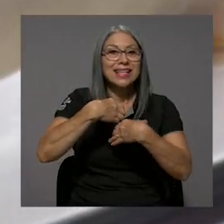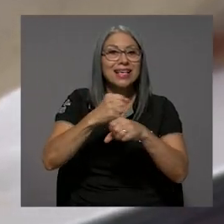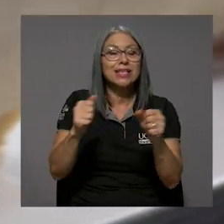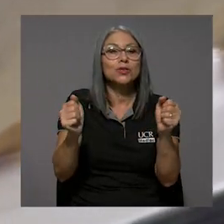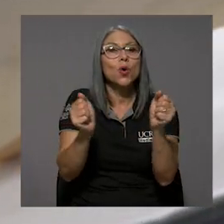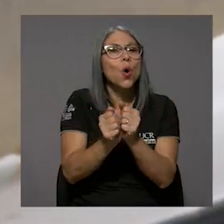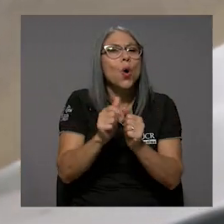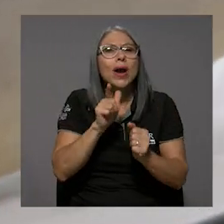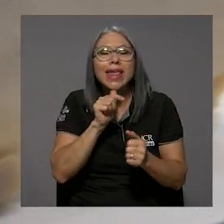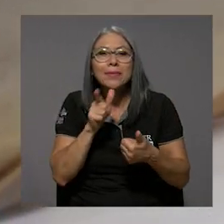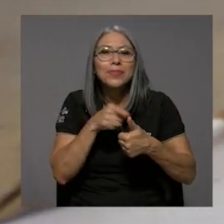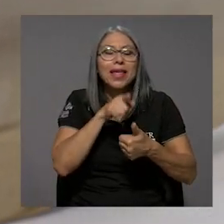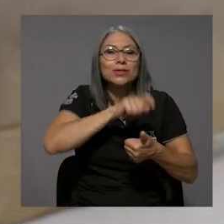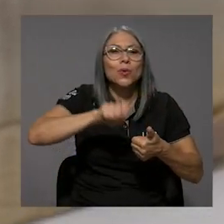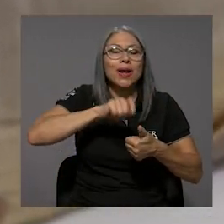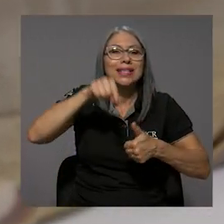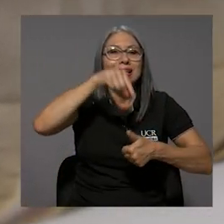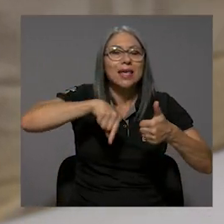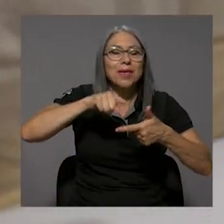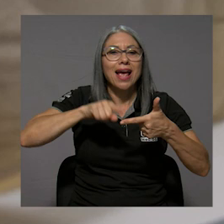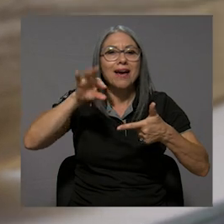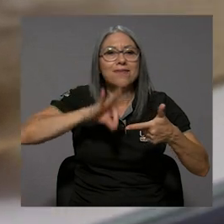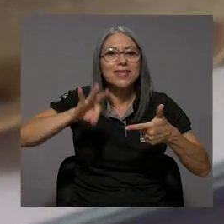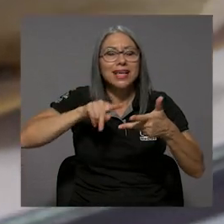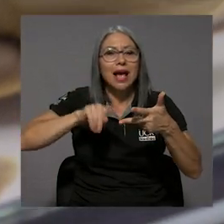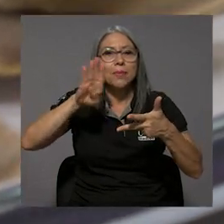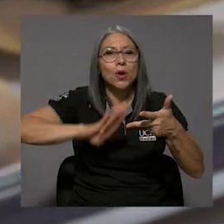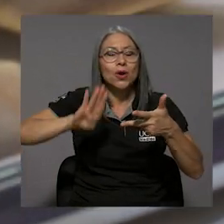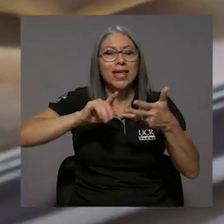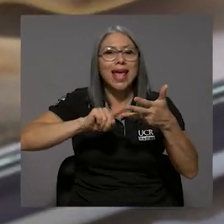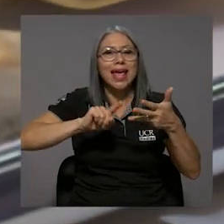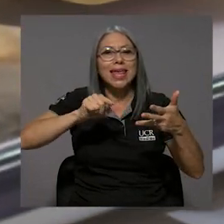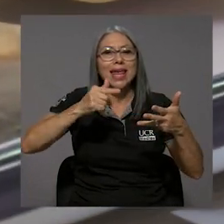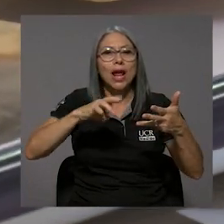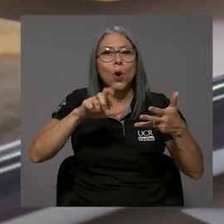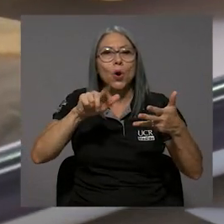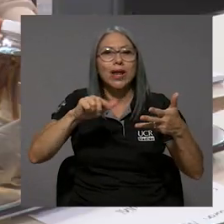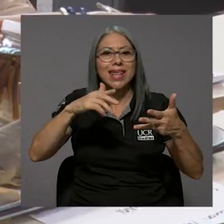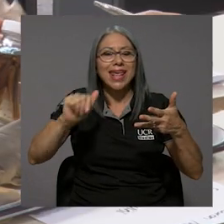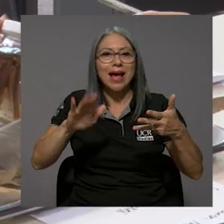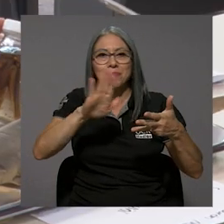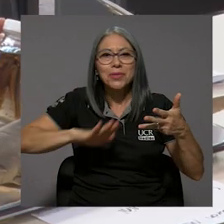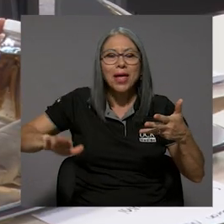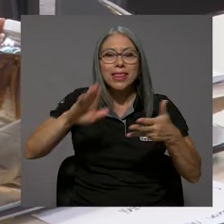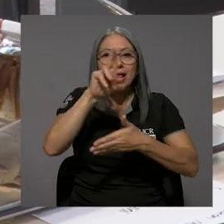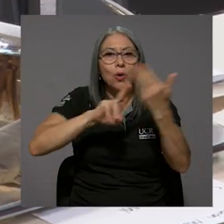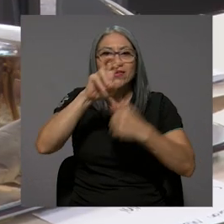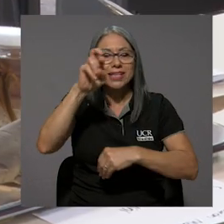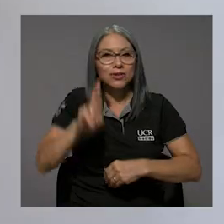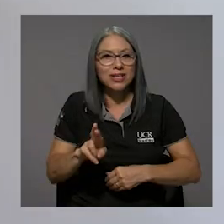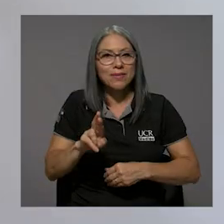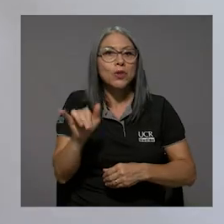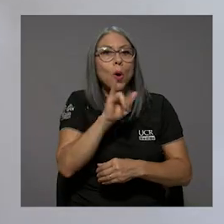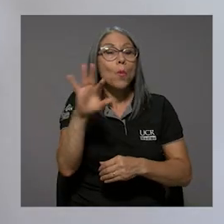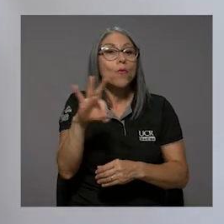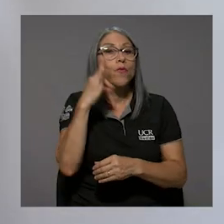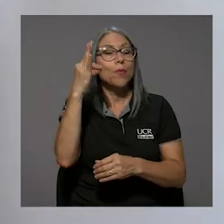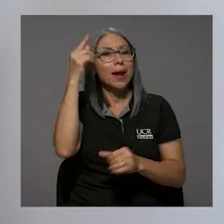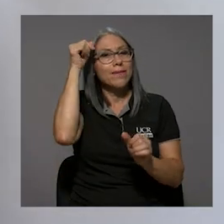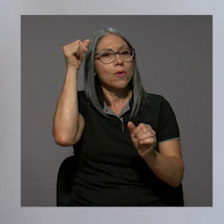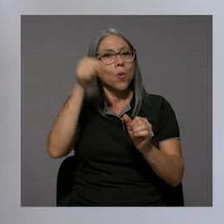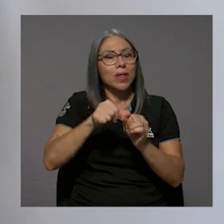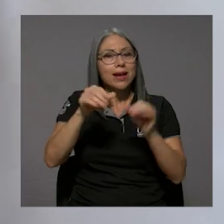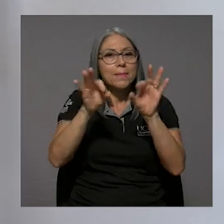conjunta entre las escuelas de Química, Física, Biología y Geología de la Universidad de Costa Rica, como una forma de recordar la importancia